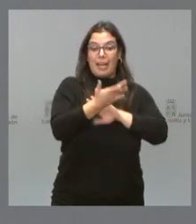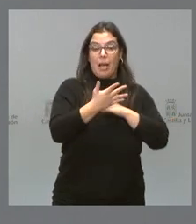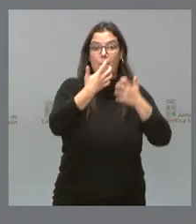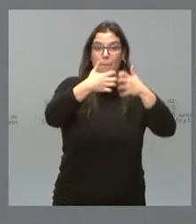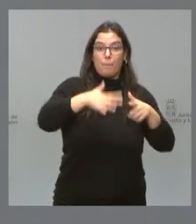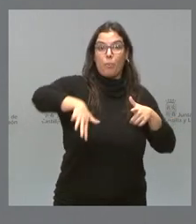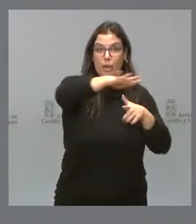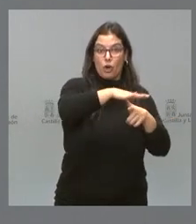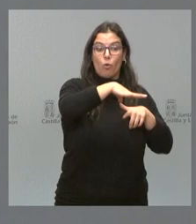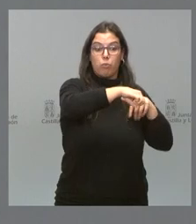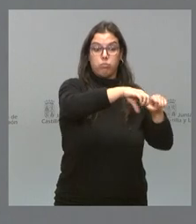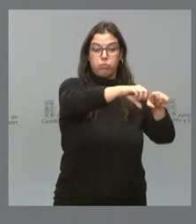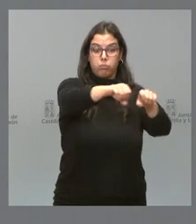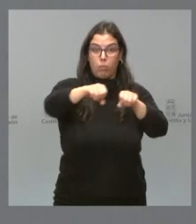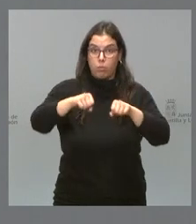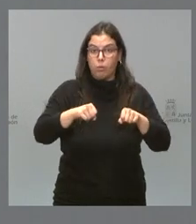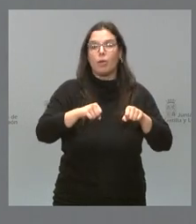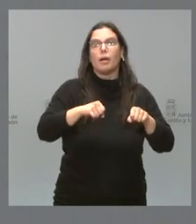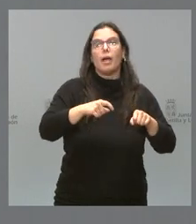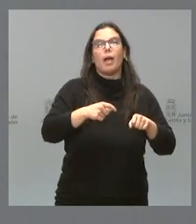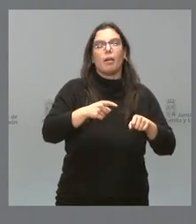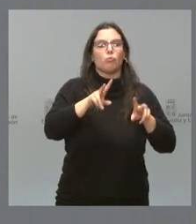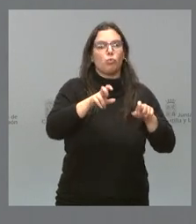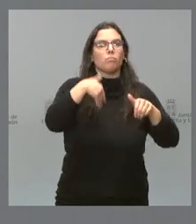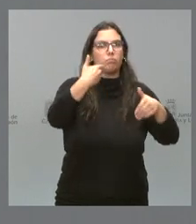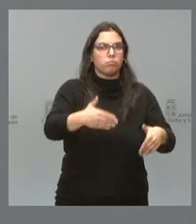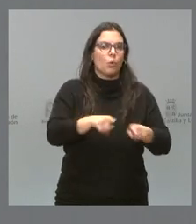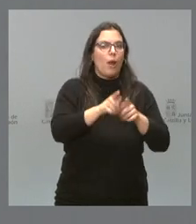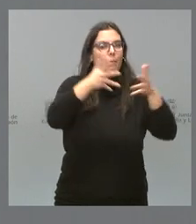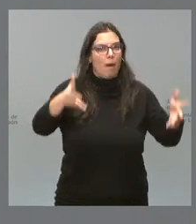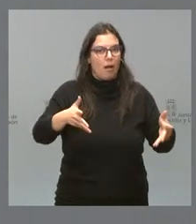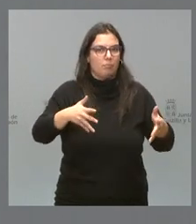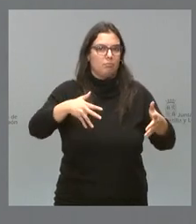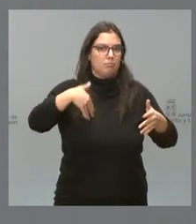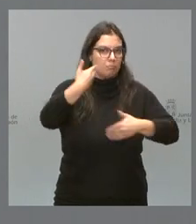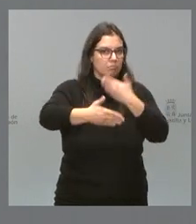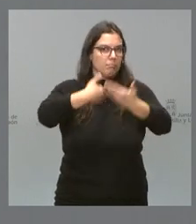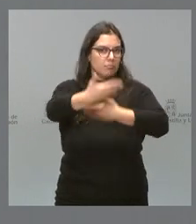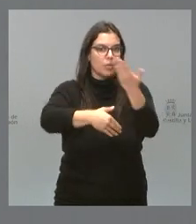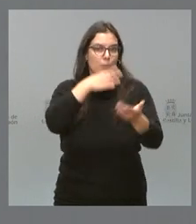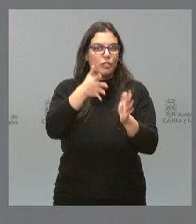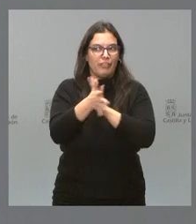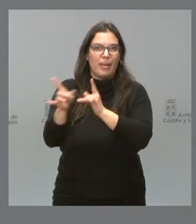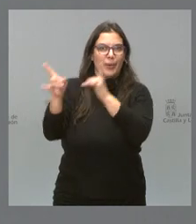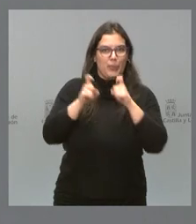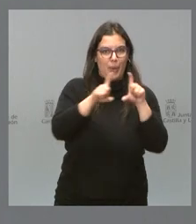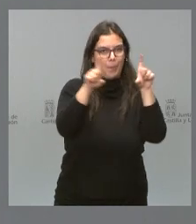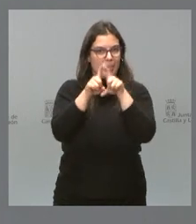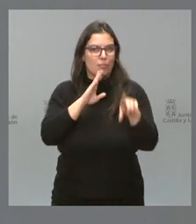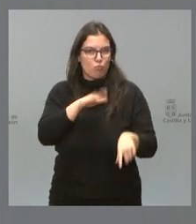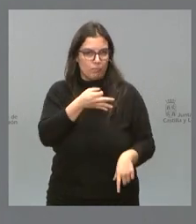llenando y vayamos planteando nuevas ampliaciones Porque eso significa que estamos siendo capaces de atraer empresas a nuestra comunidad Autónoma